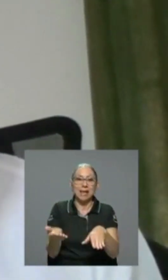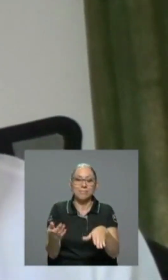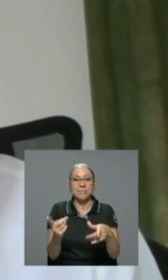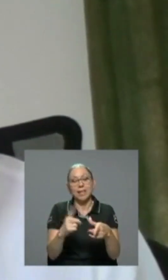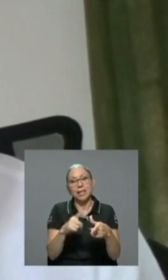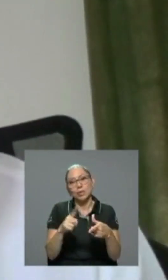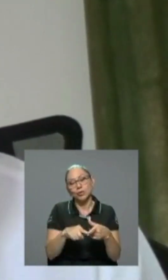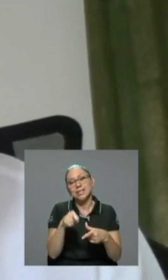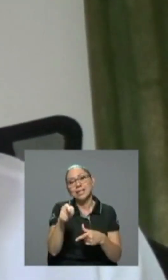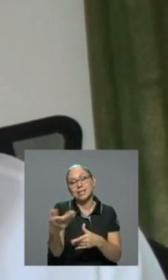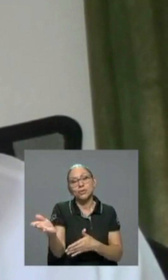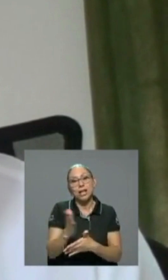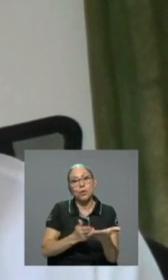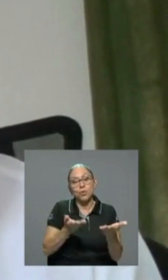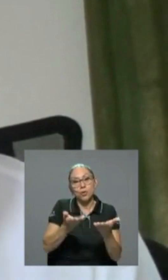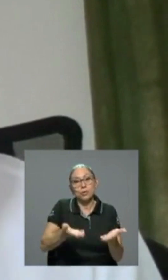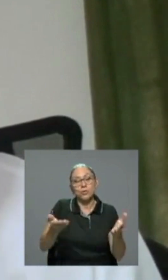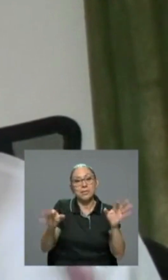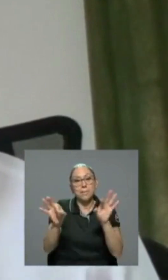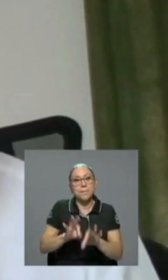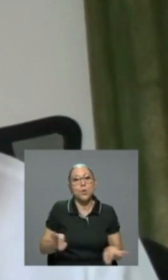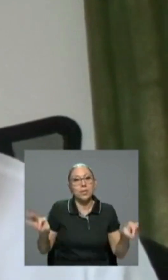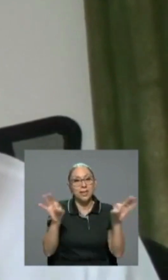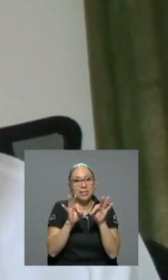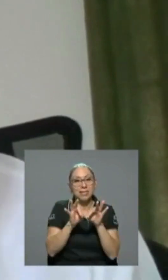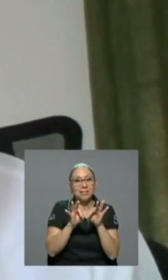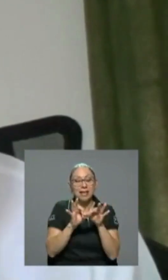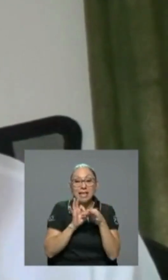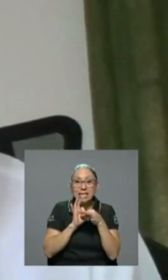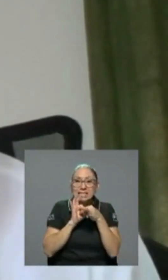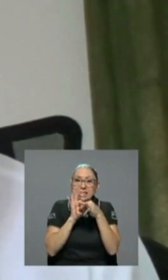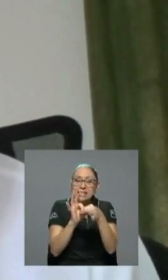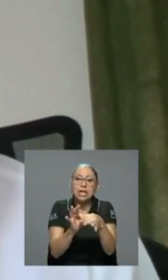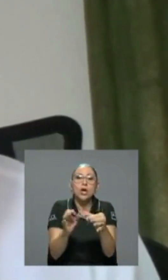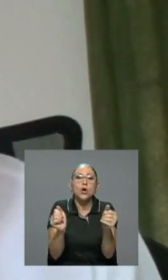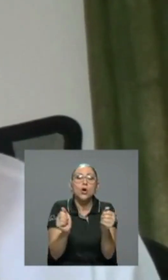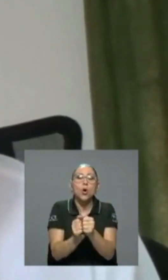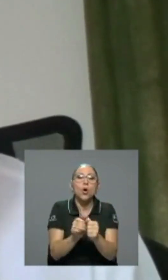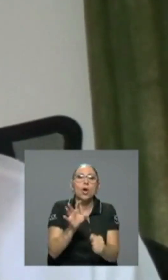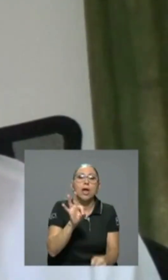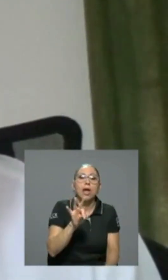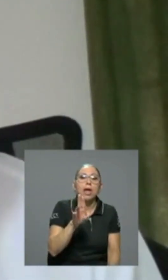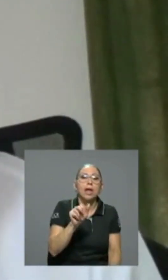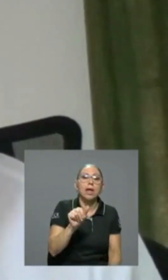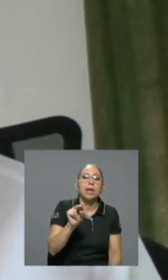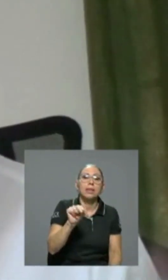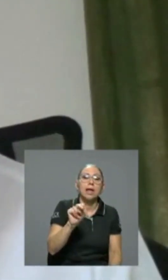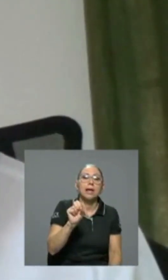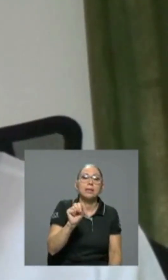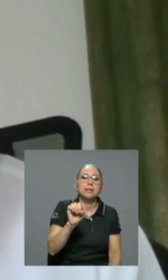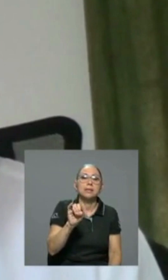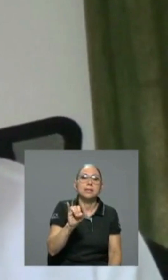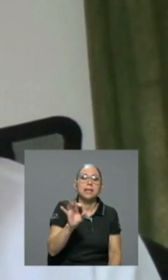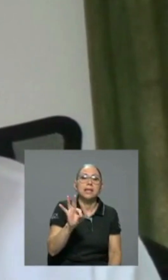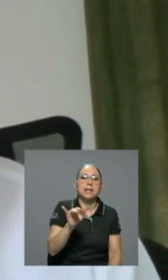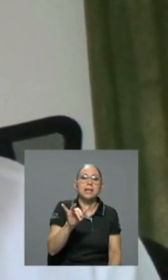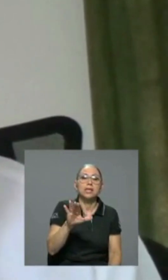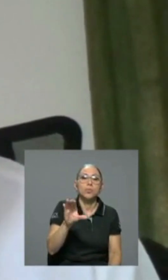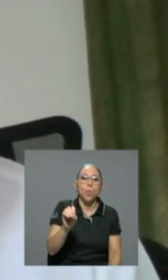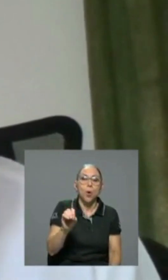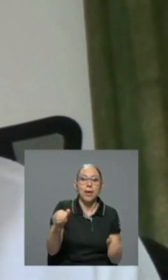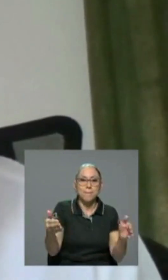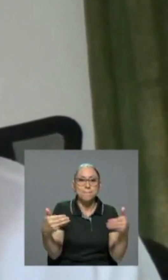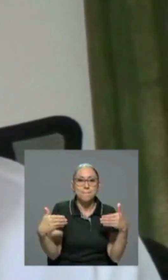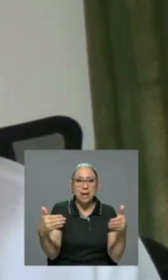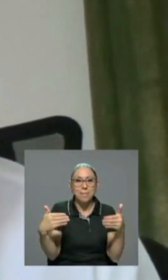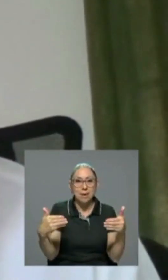pues alguno de los aspectos importantes, y esto está muy relacionado con el transitismo en Panamá, que en las últimas protestas ha generado pues